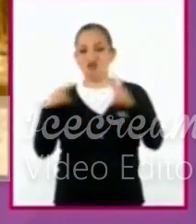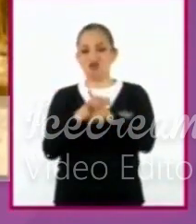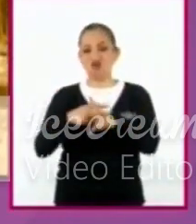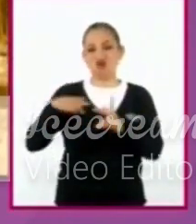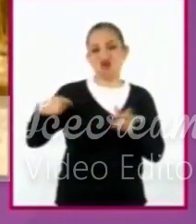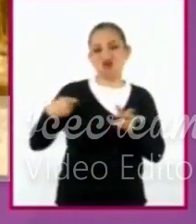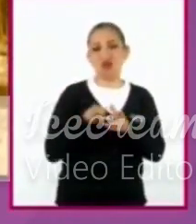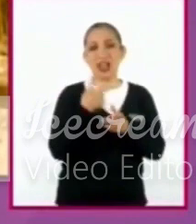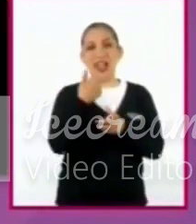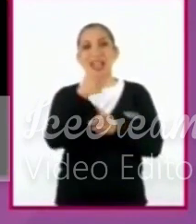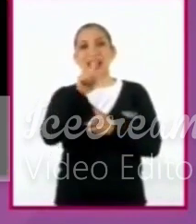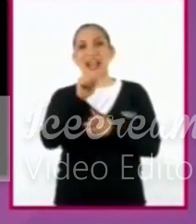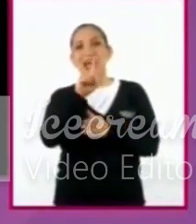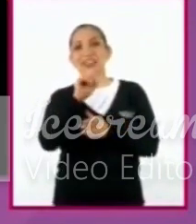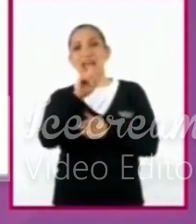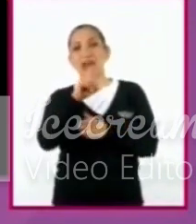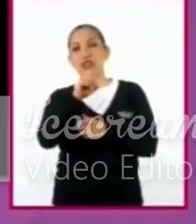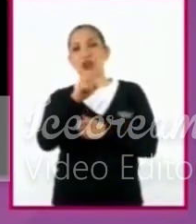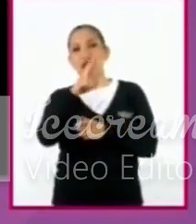gladiadores.